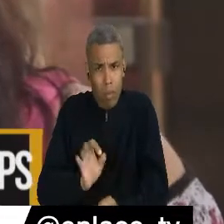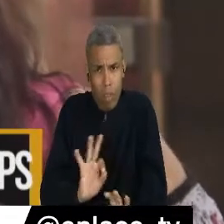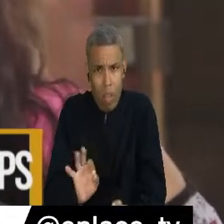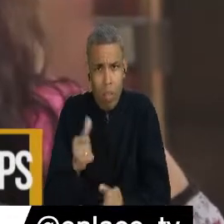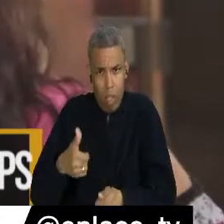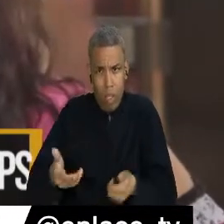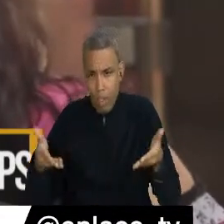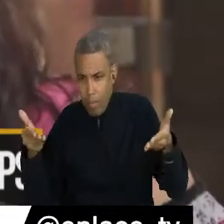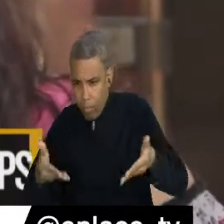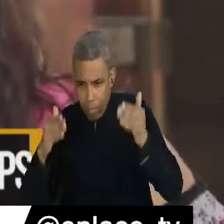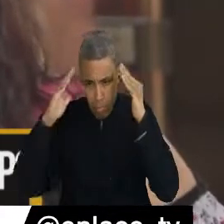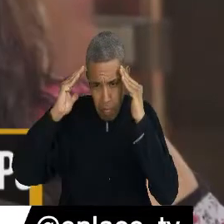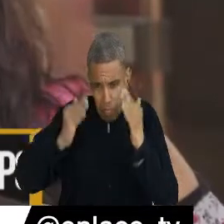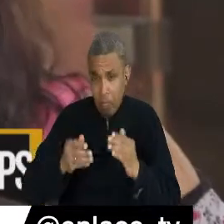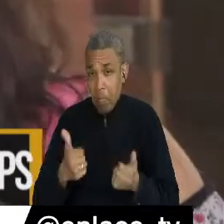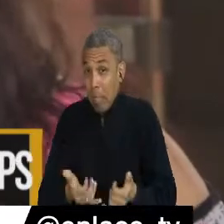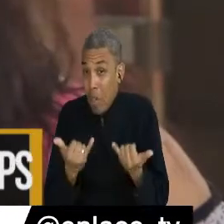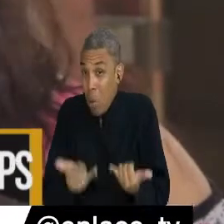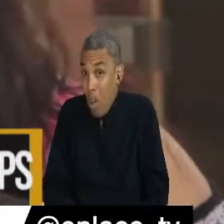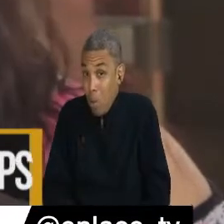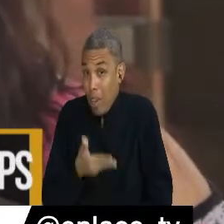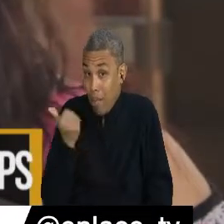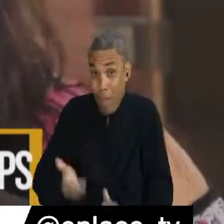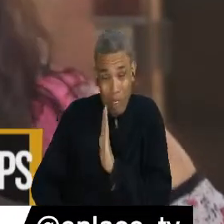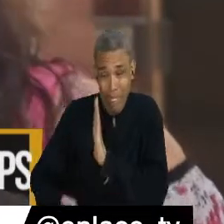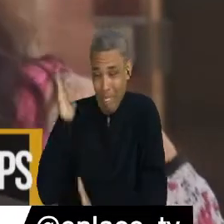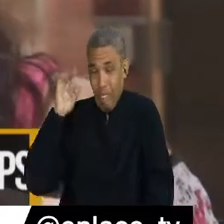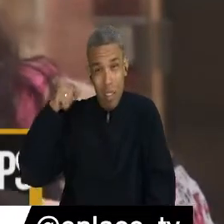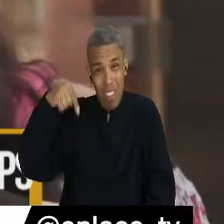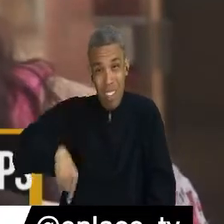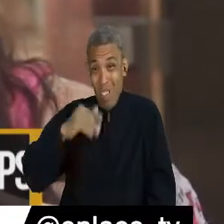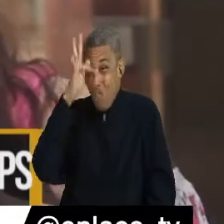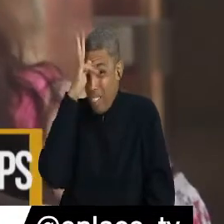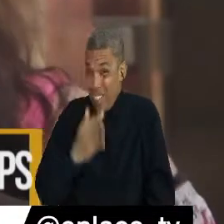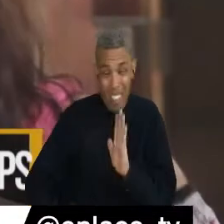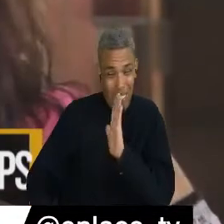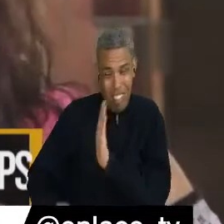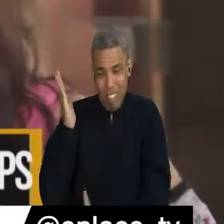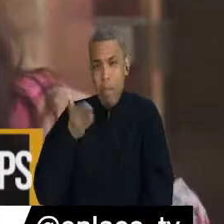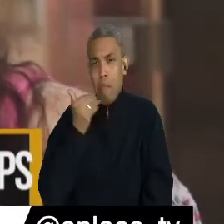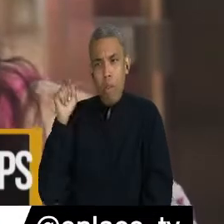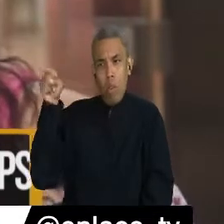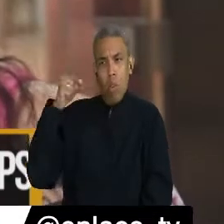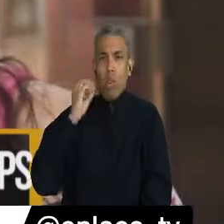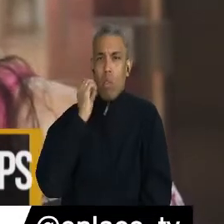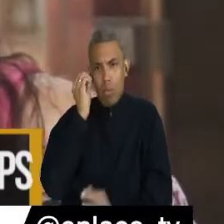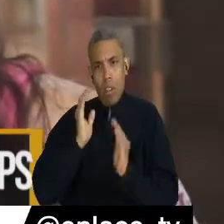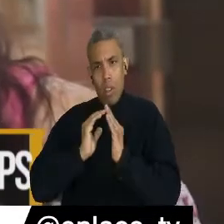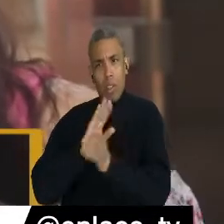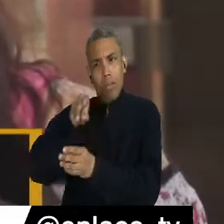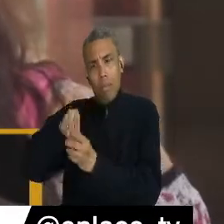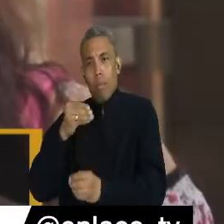pues ahora necesitamos sacarlo de aquí y necesitamos que Café Salud nos autorice